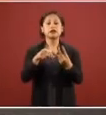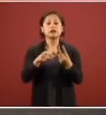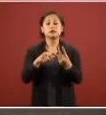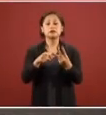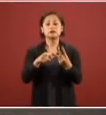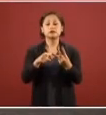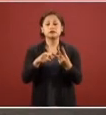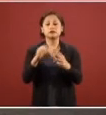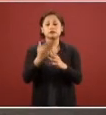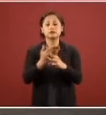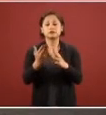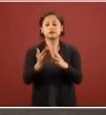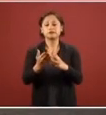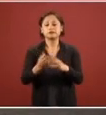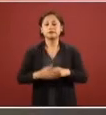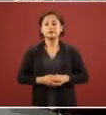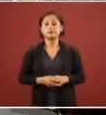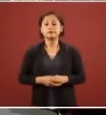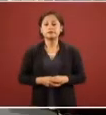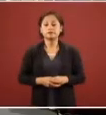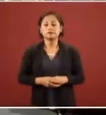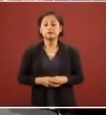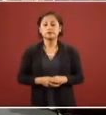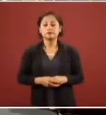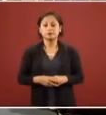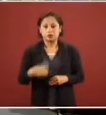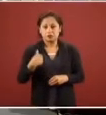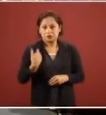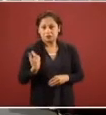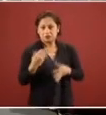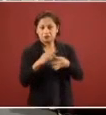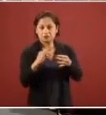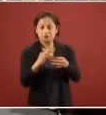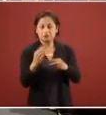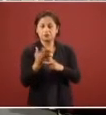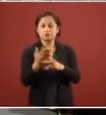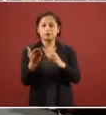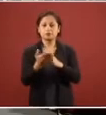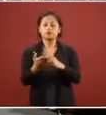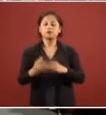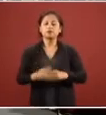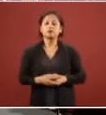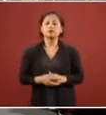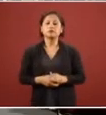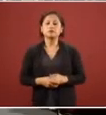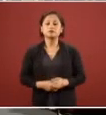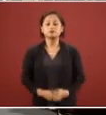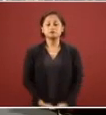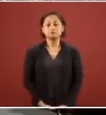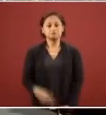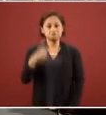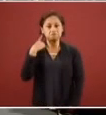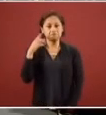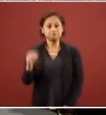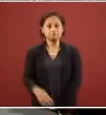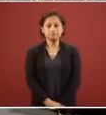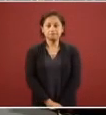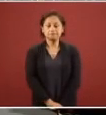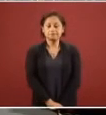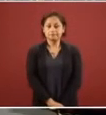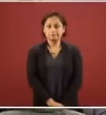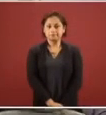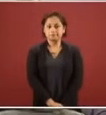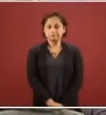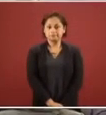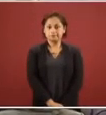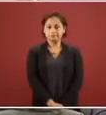Pero él lo pidió. Es un detalle importante que no hay que dejar de mencionar. Ajá. Sí, porque recordamos que